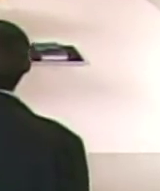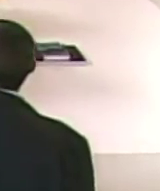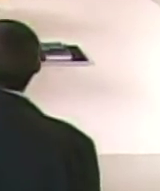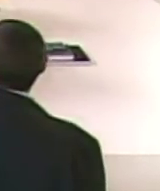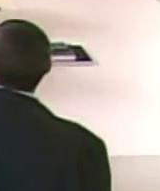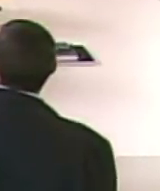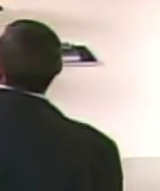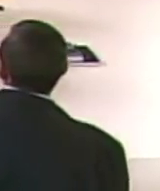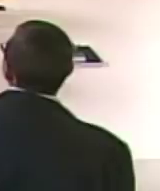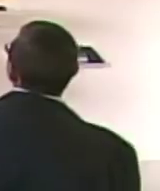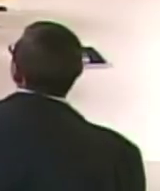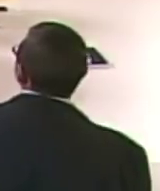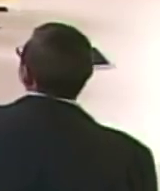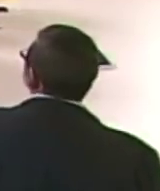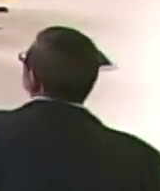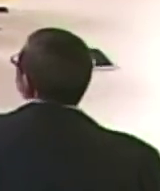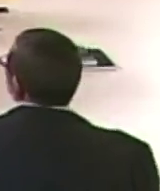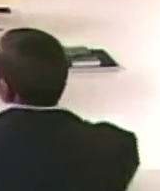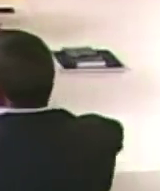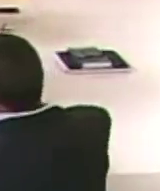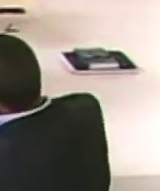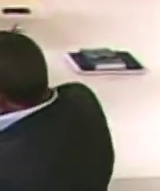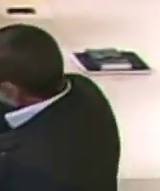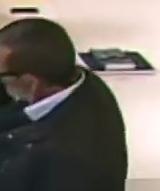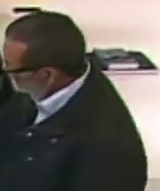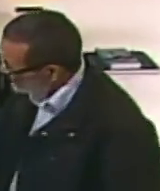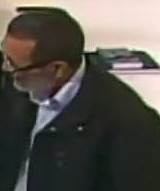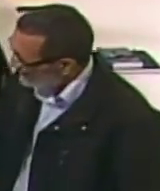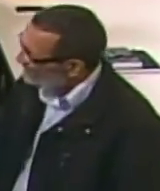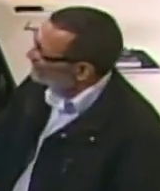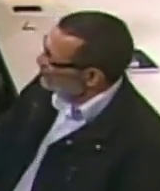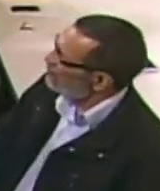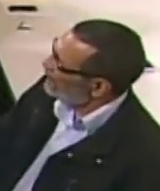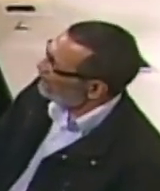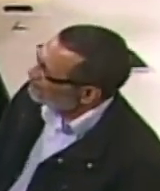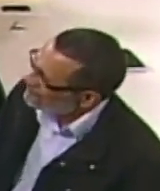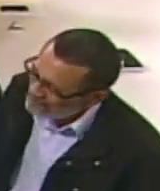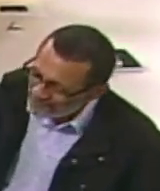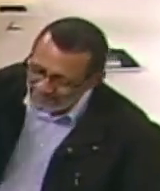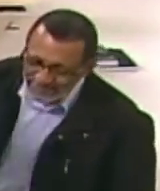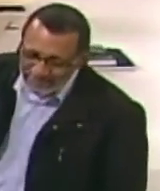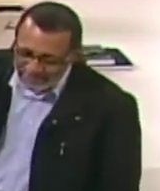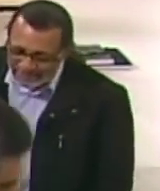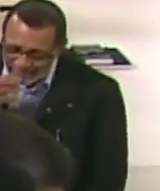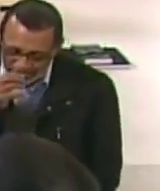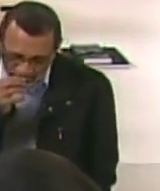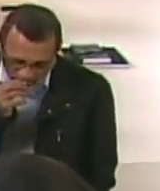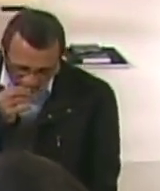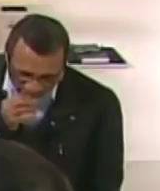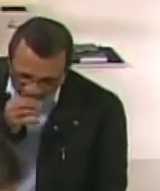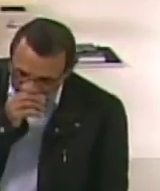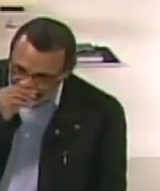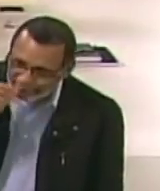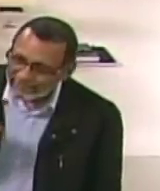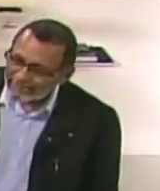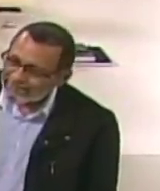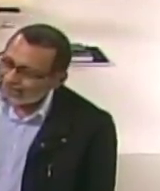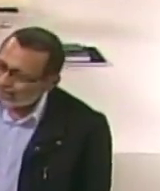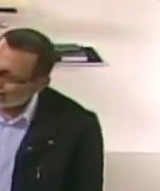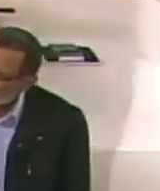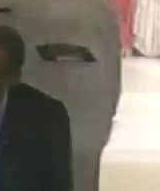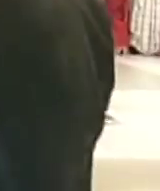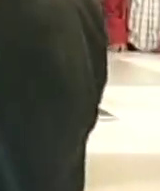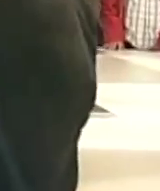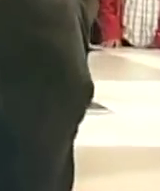trabajadores salen a las calles a protestar, a reclamar por sus derechos, en nuestro país la realidad es otra. Está garantizado